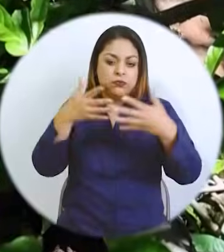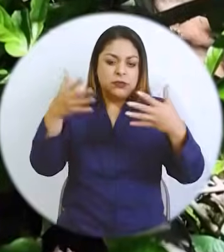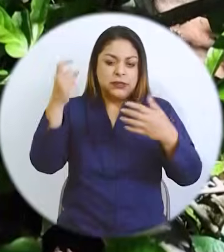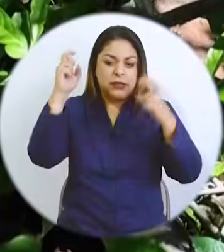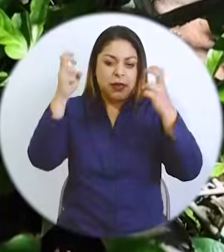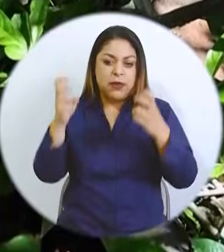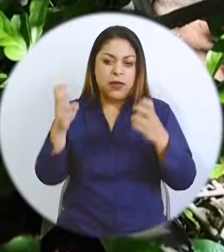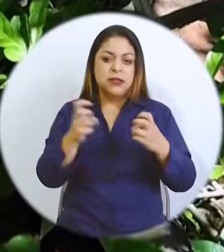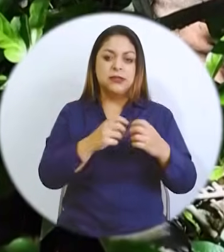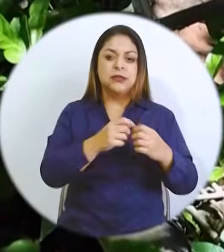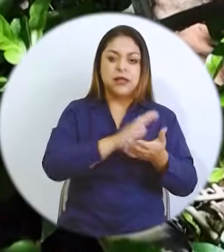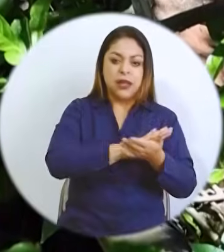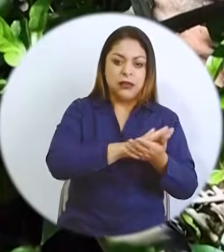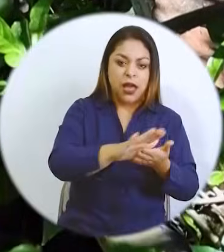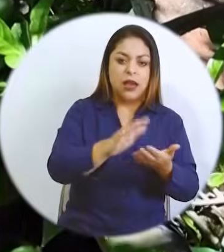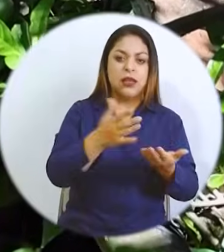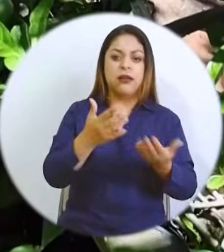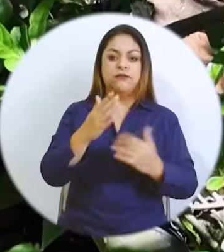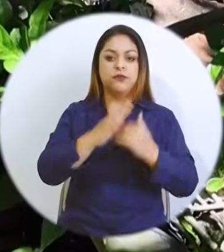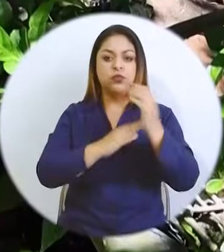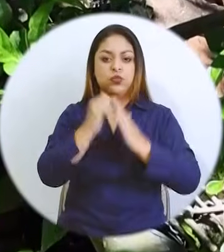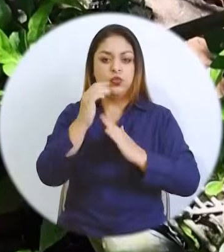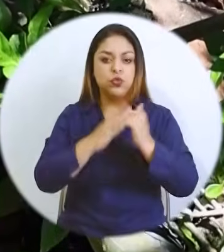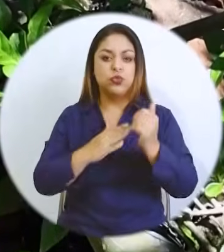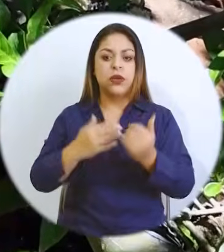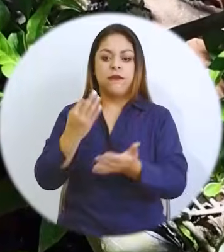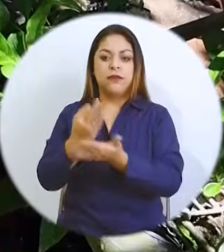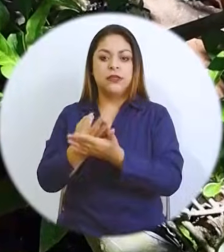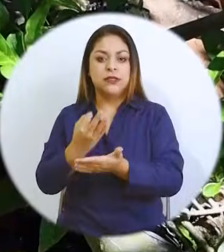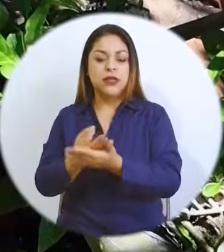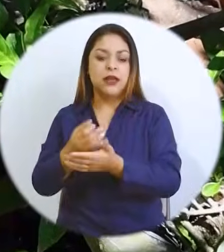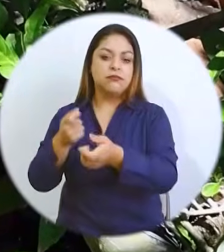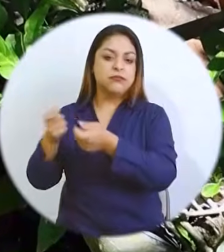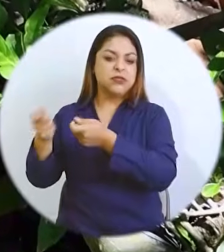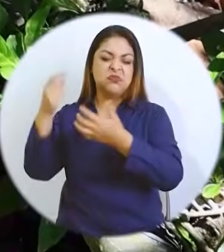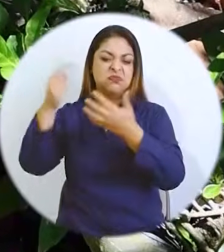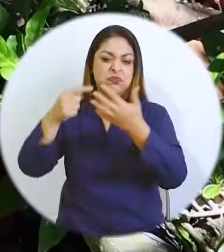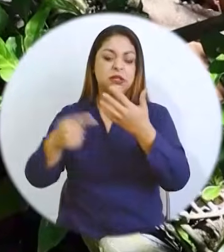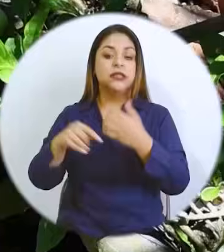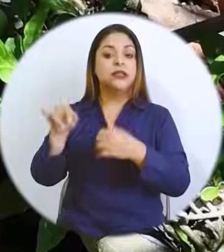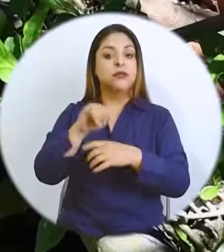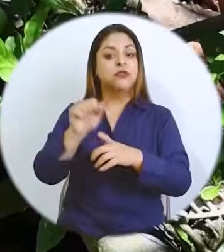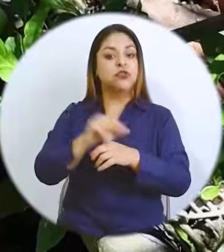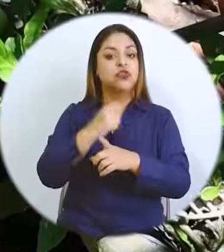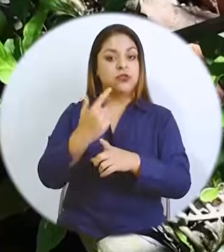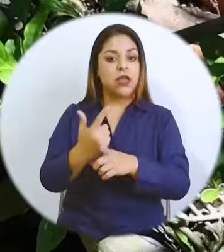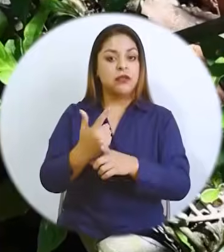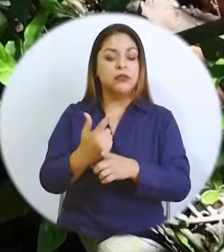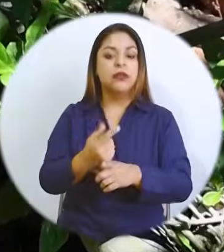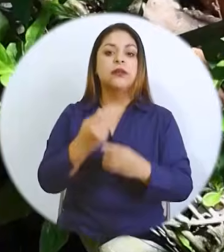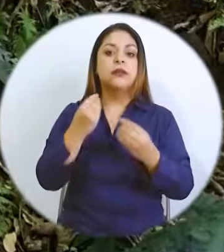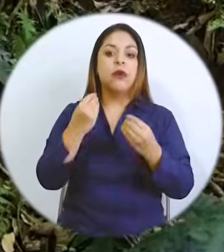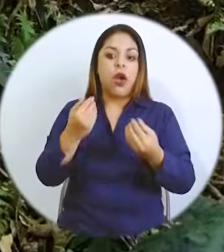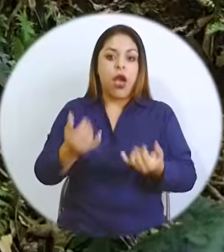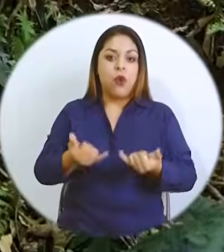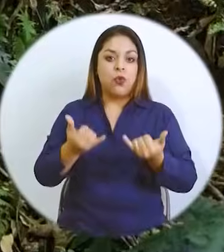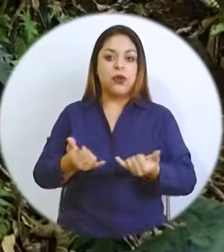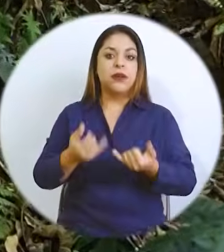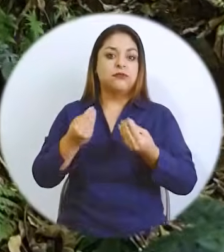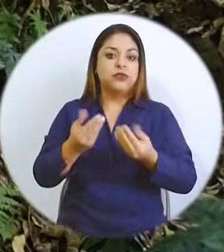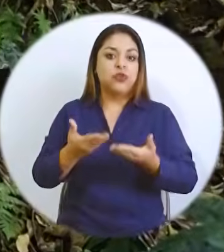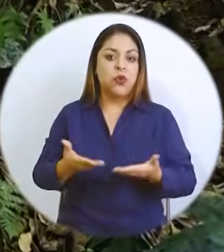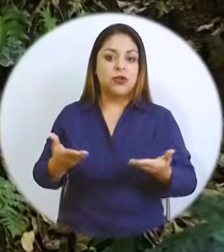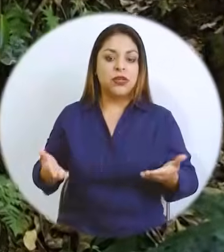parte de infraestructura, la parte financiera, la parte administrativa, incluso la parte social tiene mucho que ver con la gestión de riesgos. Hoy en día muchas asadas no